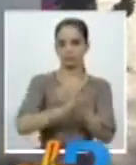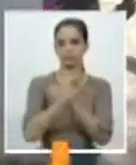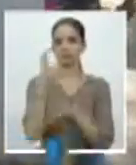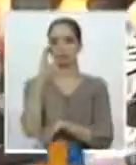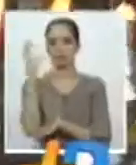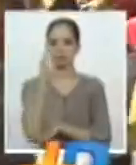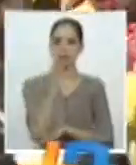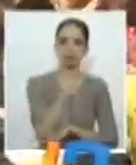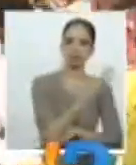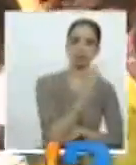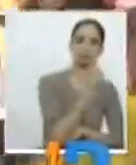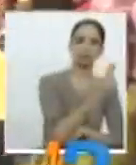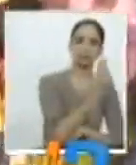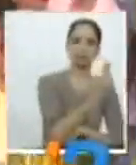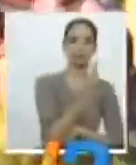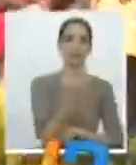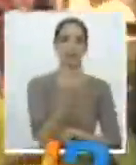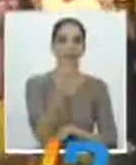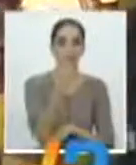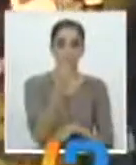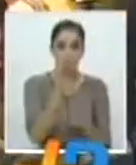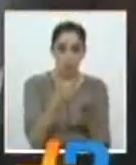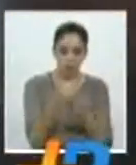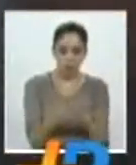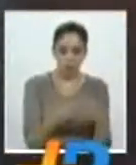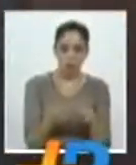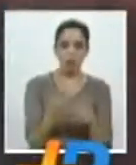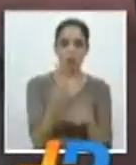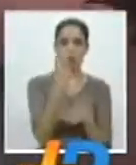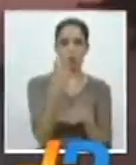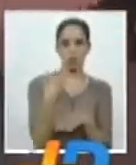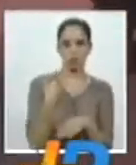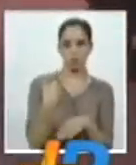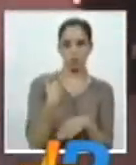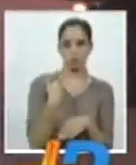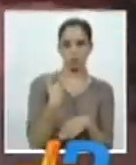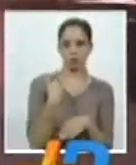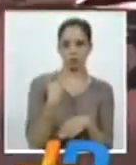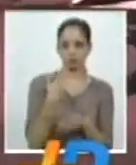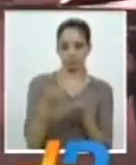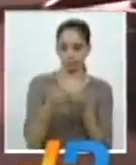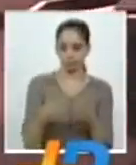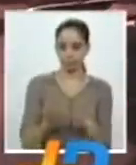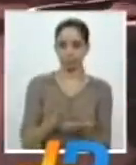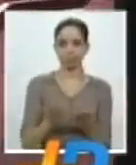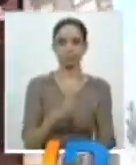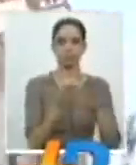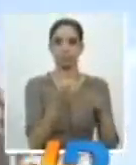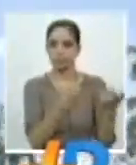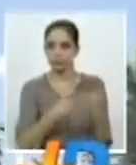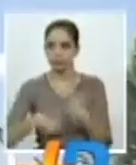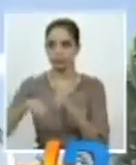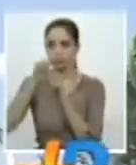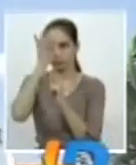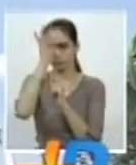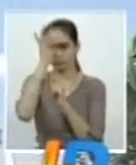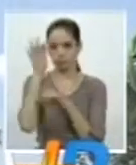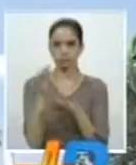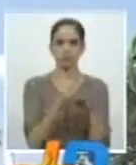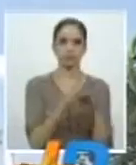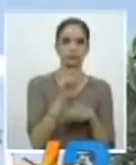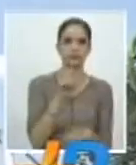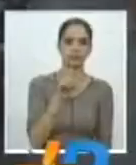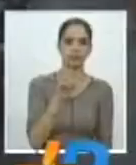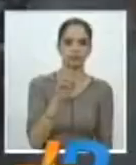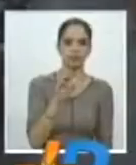Uruguay. Entre los muertos hay 2 menores de edad que perdieron la vida cuando eran trasladados a centros asistenciales. Y en Florida,